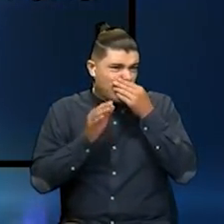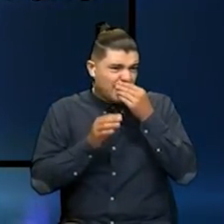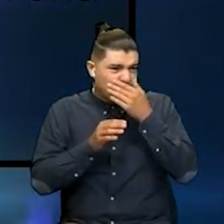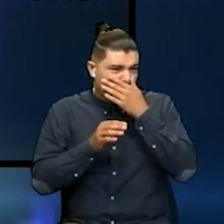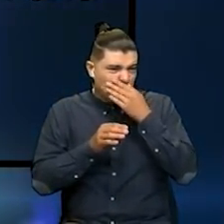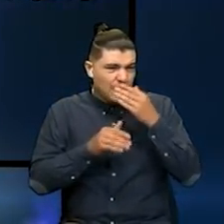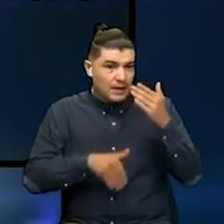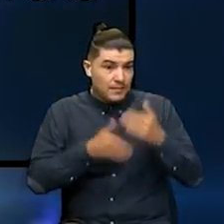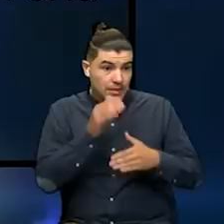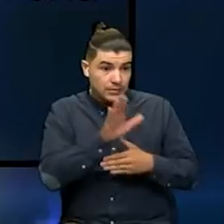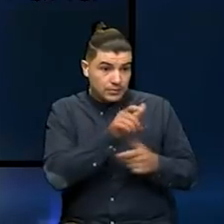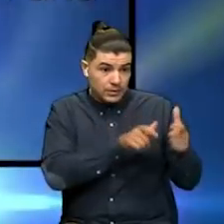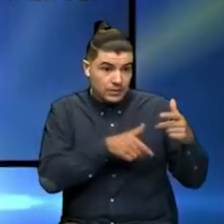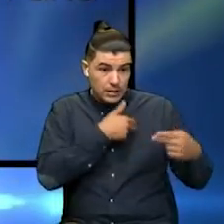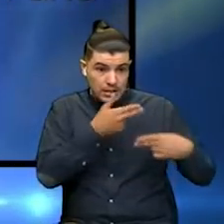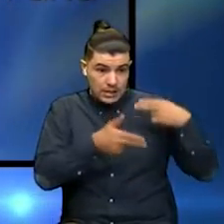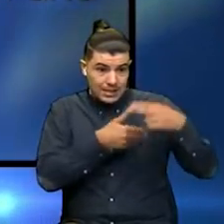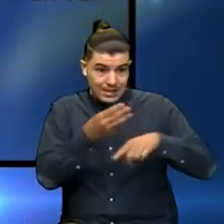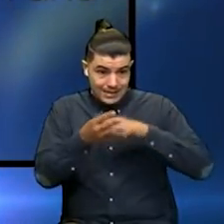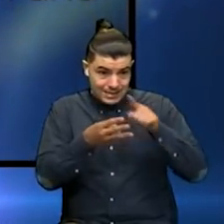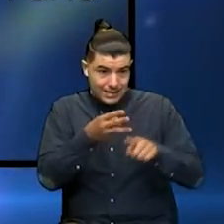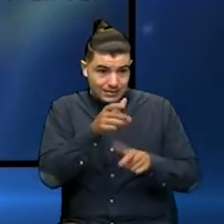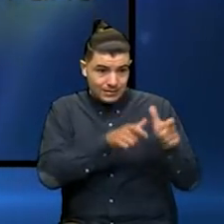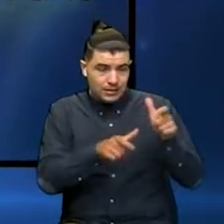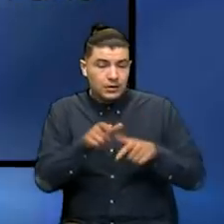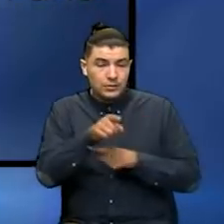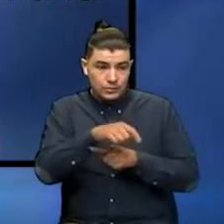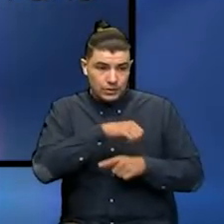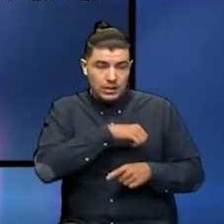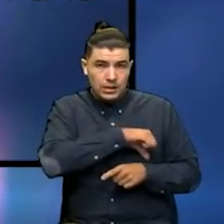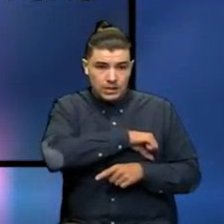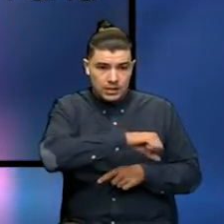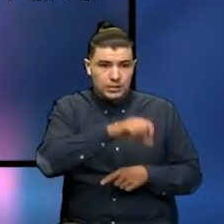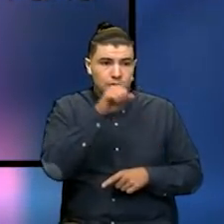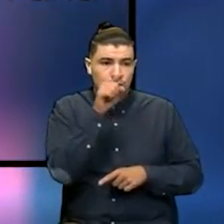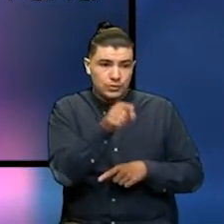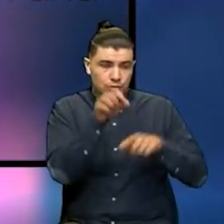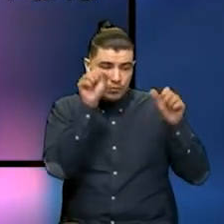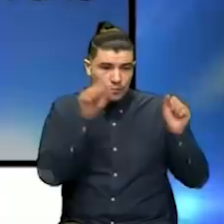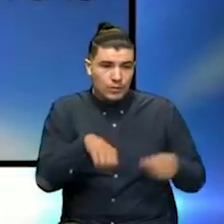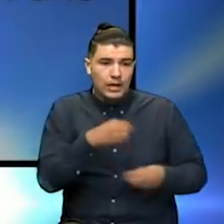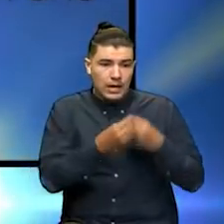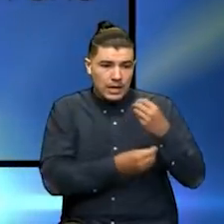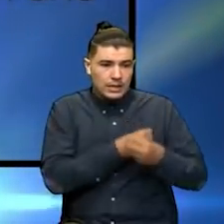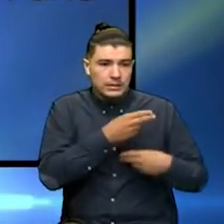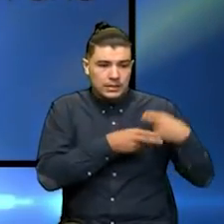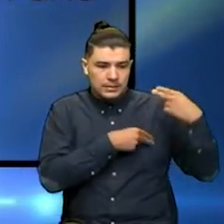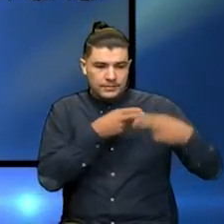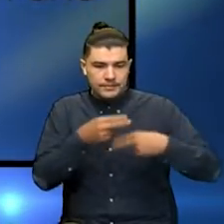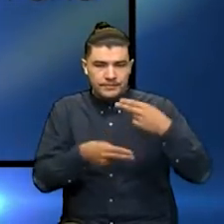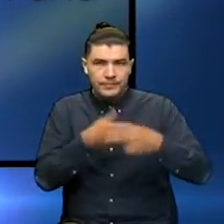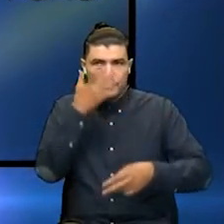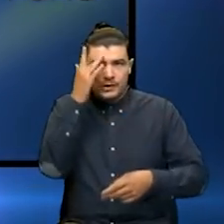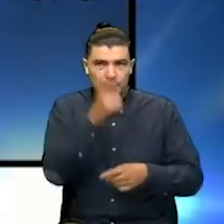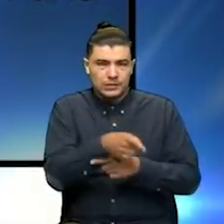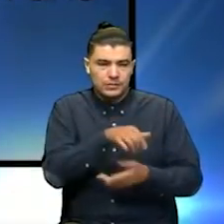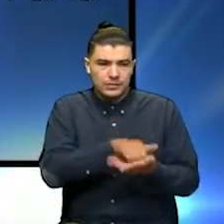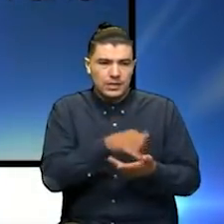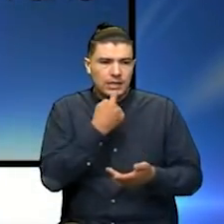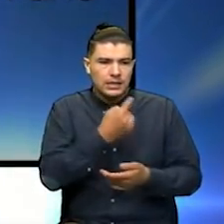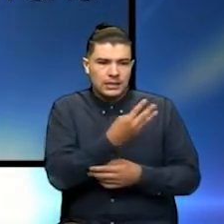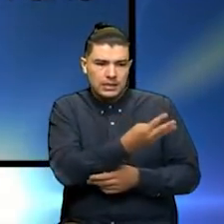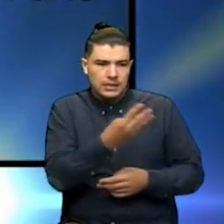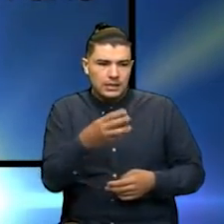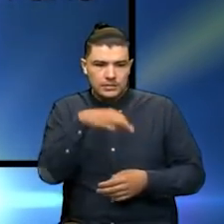Inicien los herederos que pues tendrían derecho, podrían iniciar la sucesión por, digamos, por ese